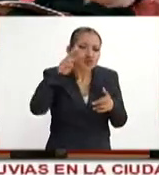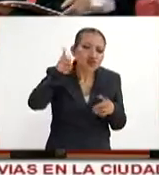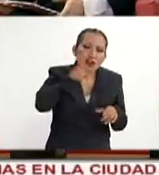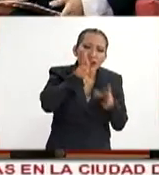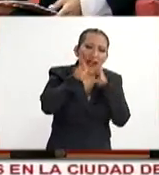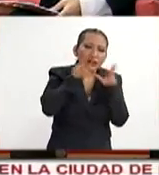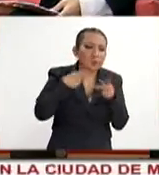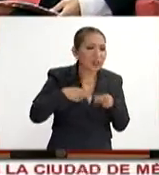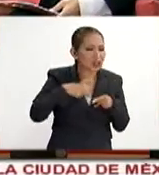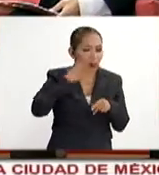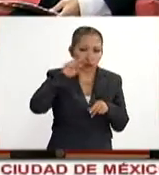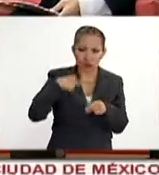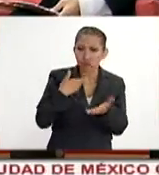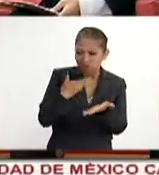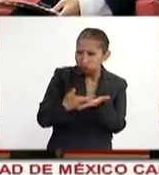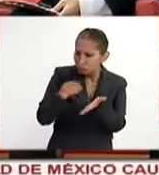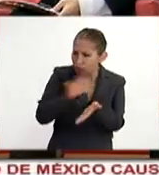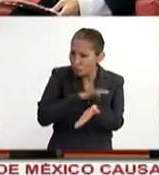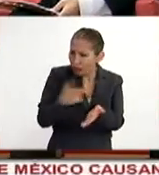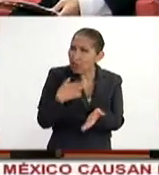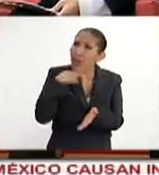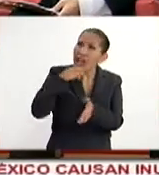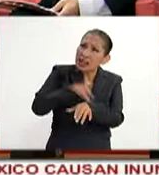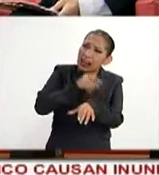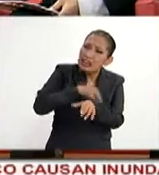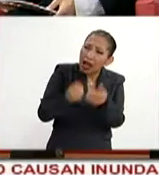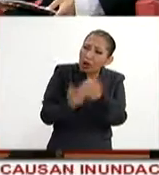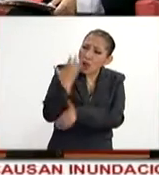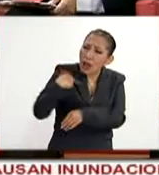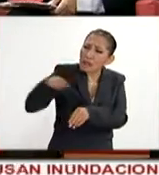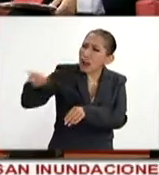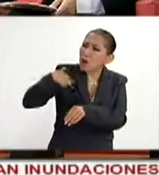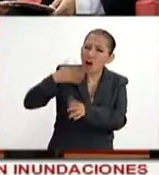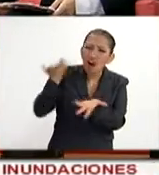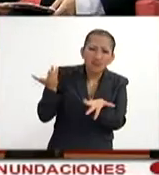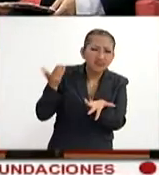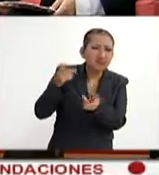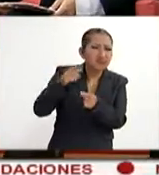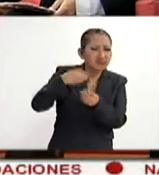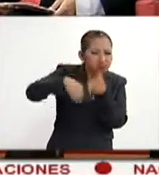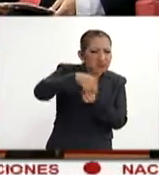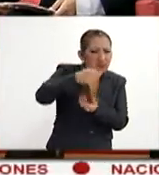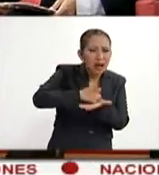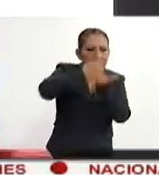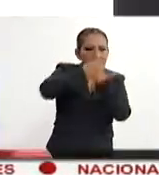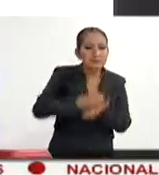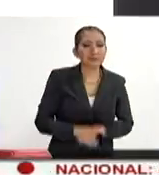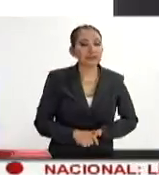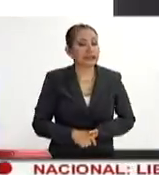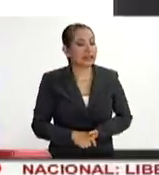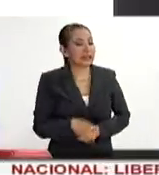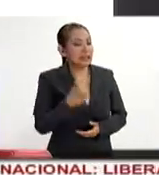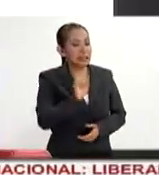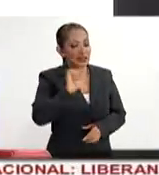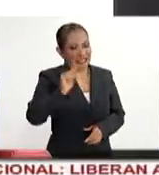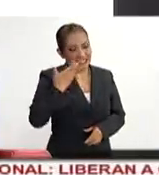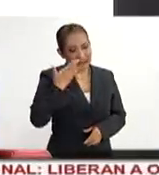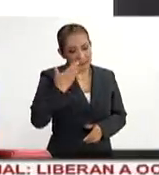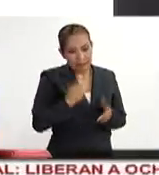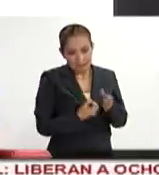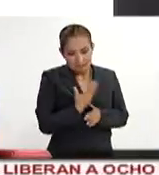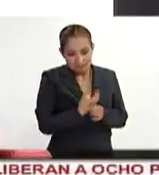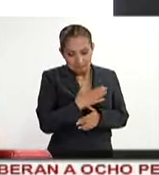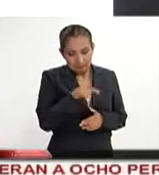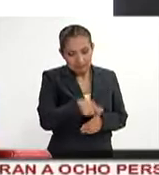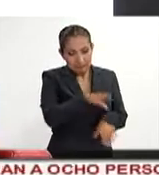reacción de la gente cuando les planteas esta posibilidad de poder utilizar energía renovable? Sí, esto es muy reciente. La Ley de